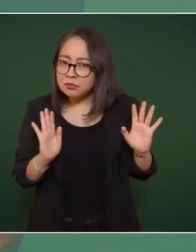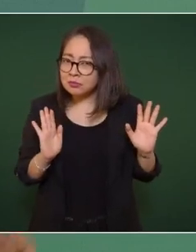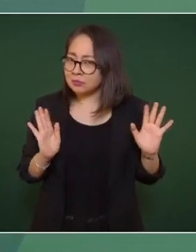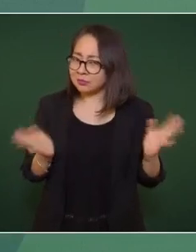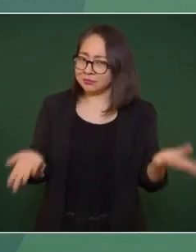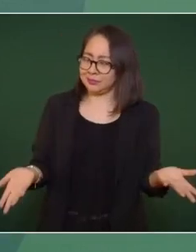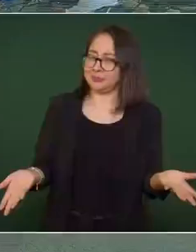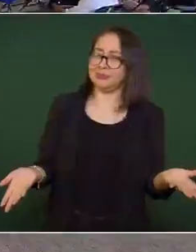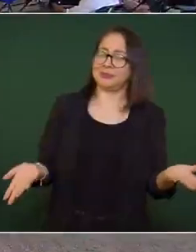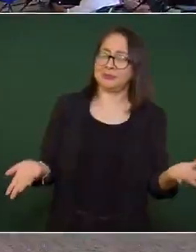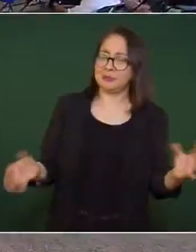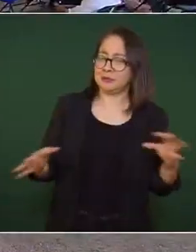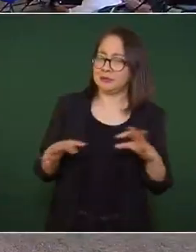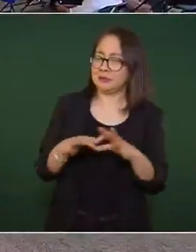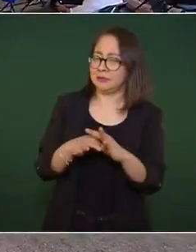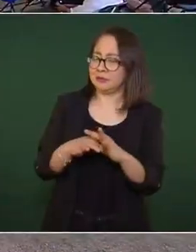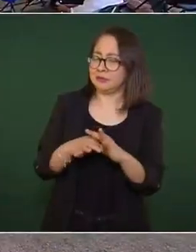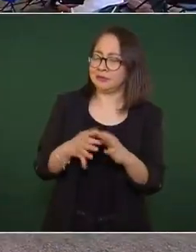Entonces, sí,